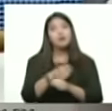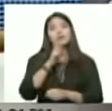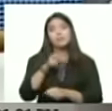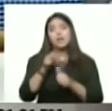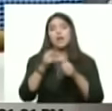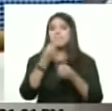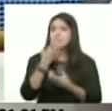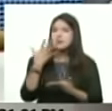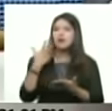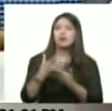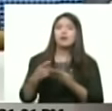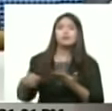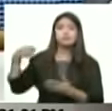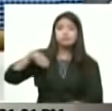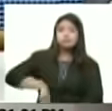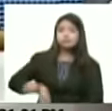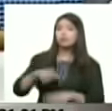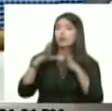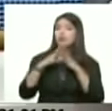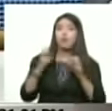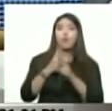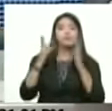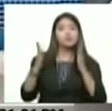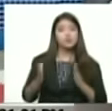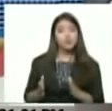empleo, defender el ingreso de los venezolanos